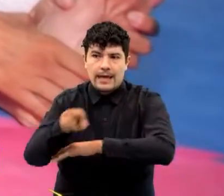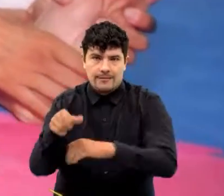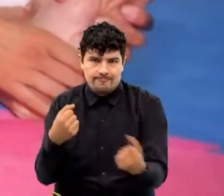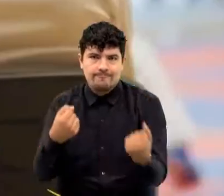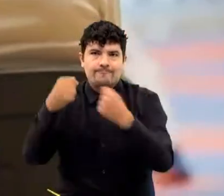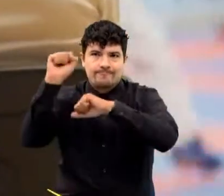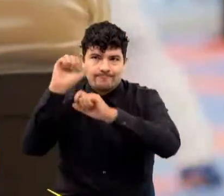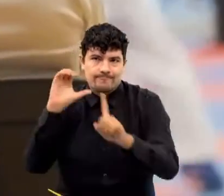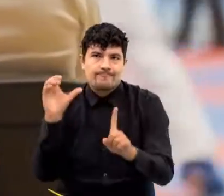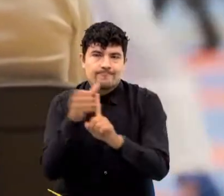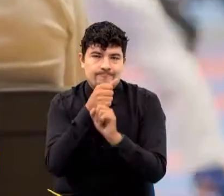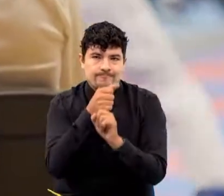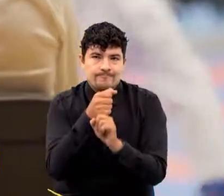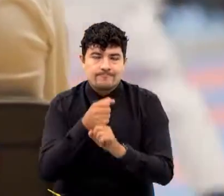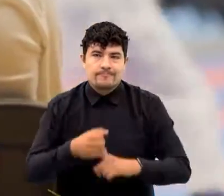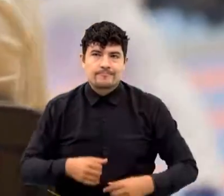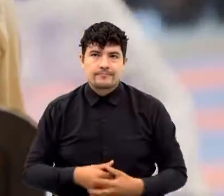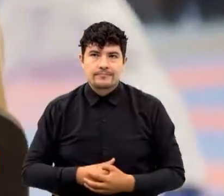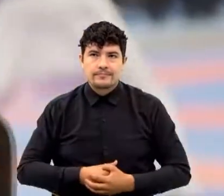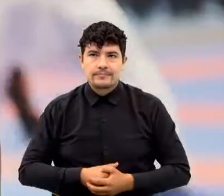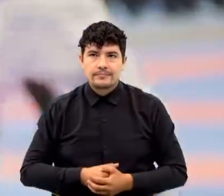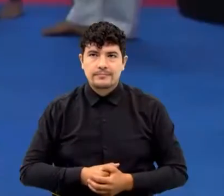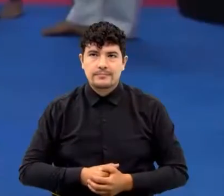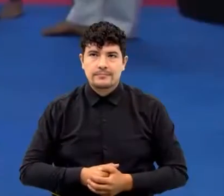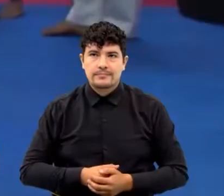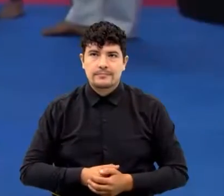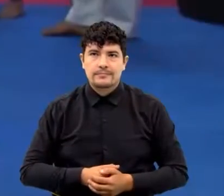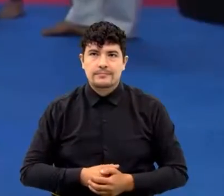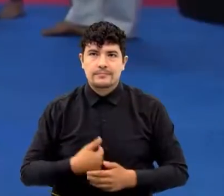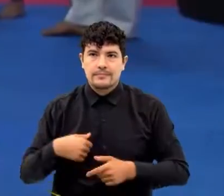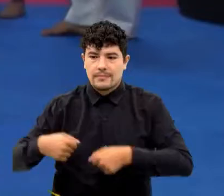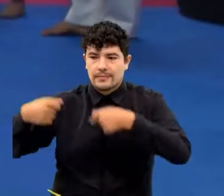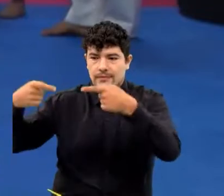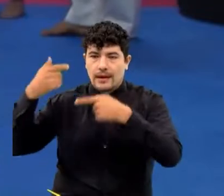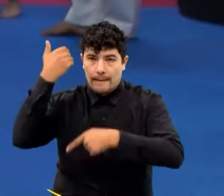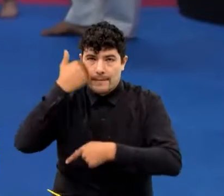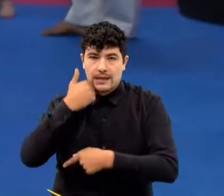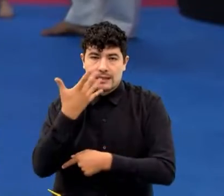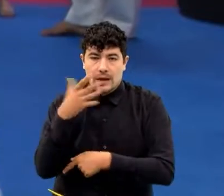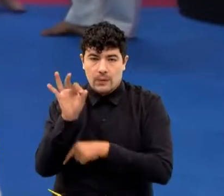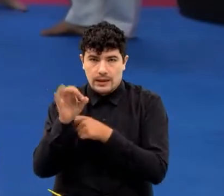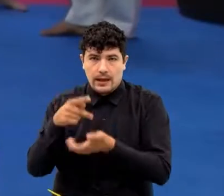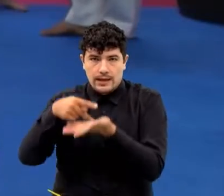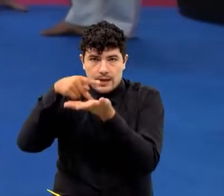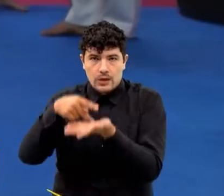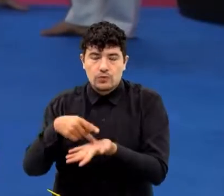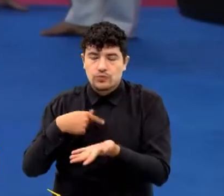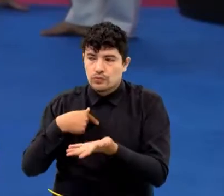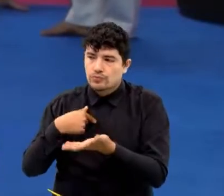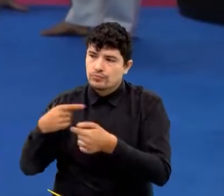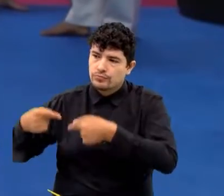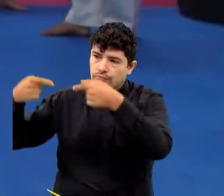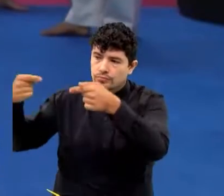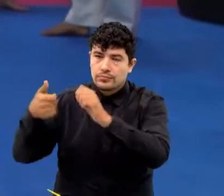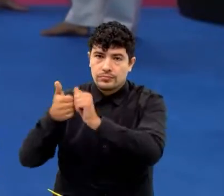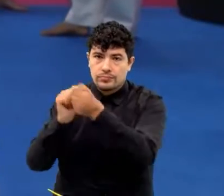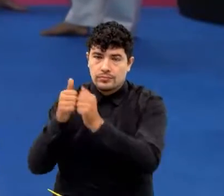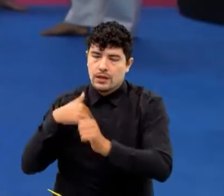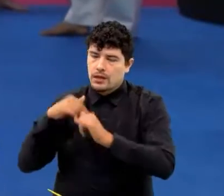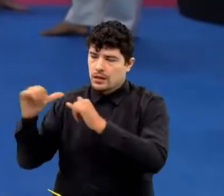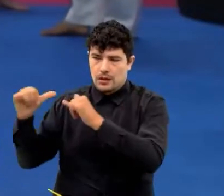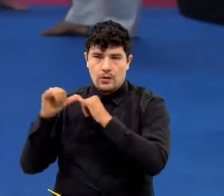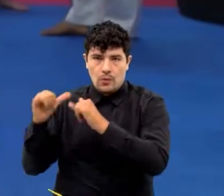cada combate ante rivales de diferentes departamentos. Competí en menos 50 kilogramos, me enfrenté a deportistas que son de mi